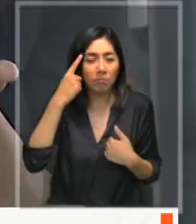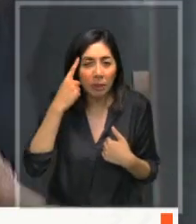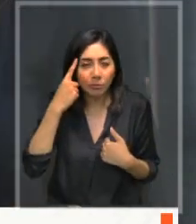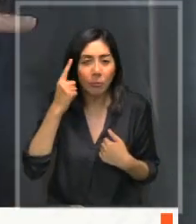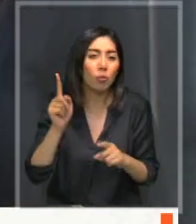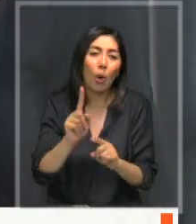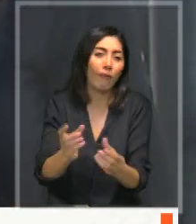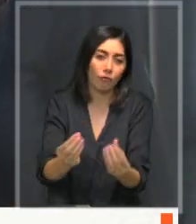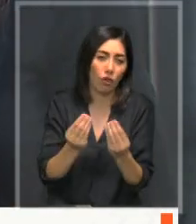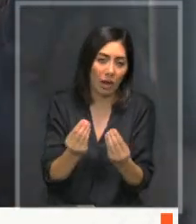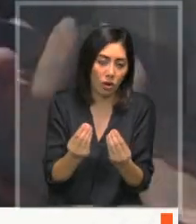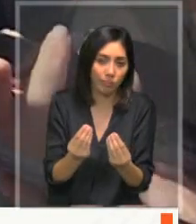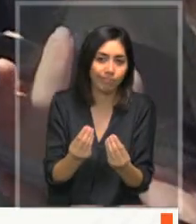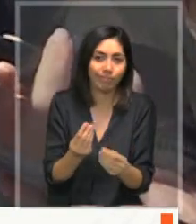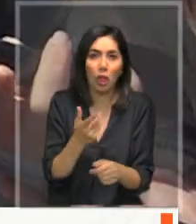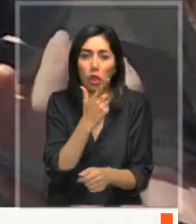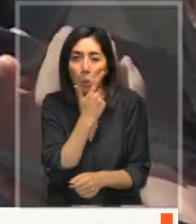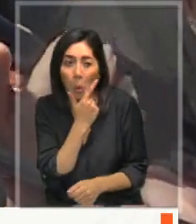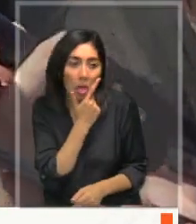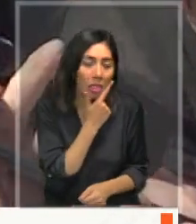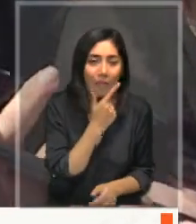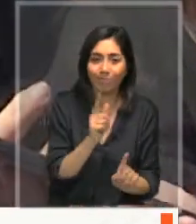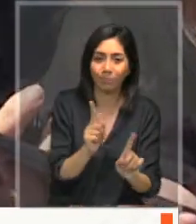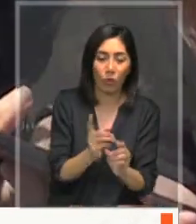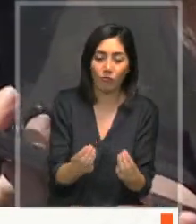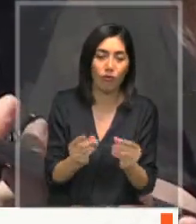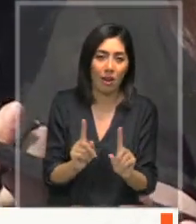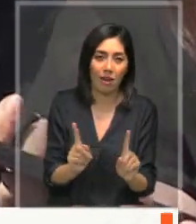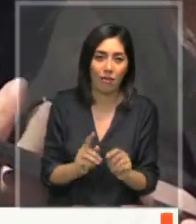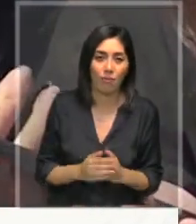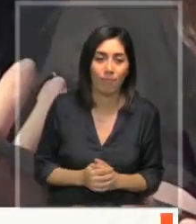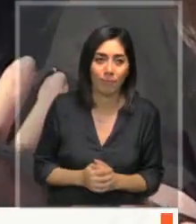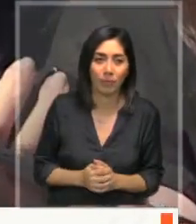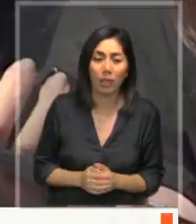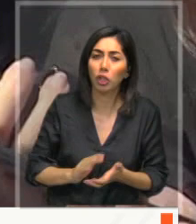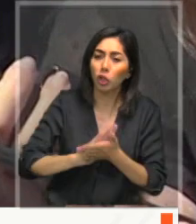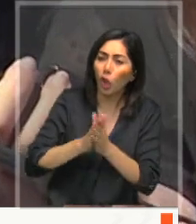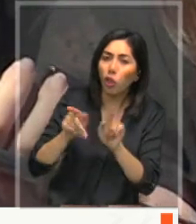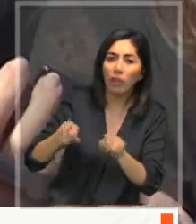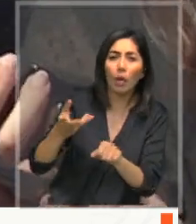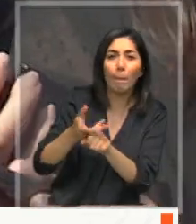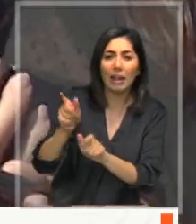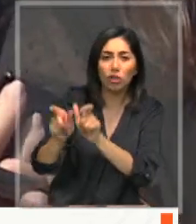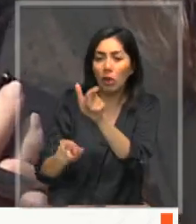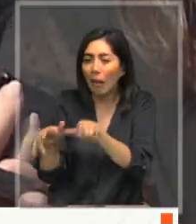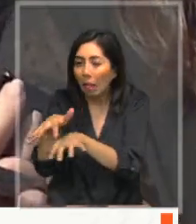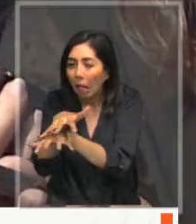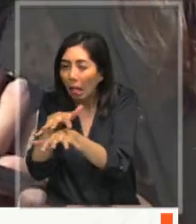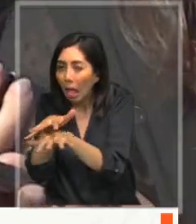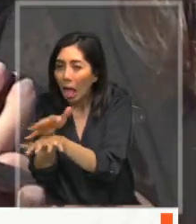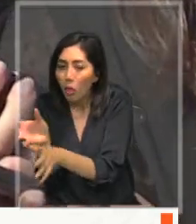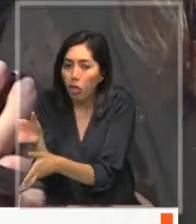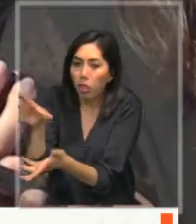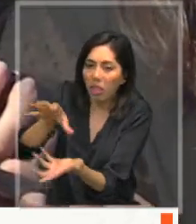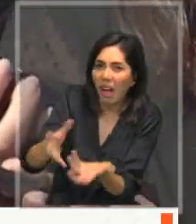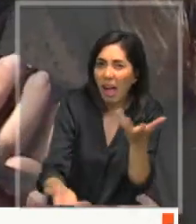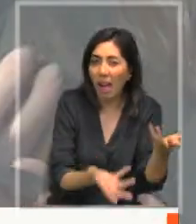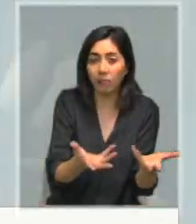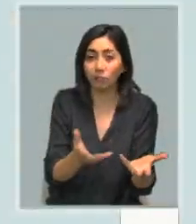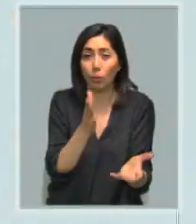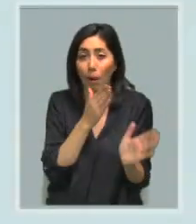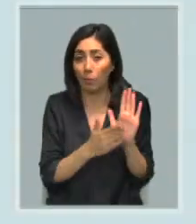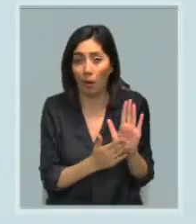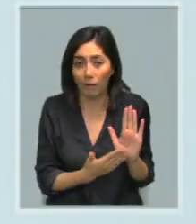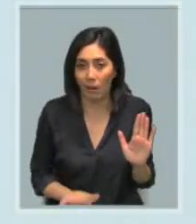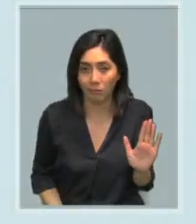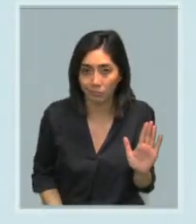generen dudas. Que todo esto sea algo provocado, organizado, con el objetivo de hacer daño, la verdad que no hay nada que lo demuestre. Desde